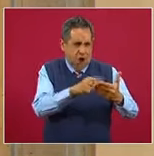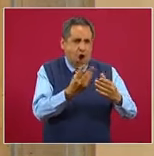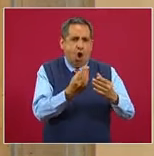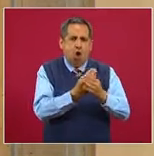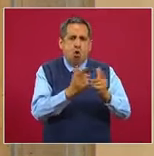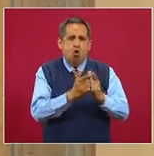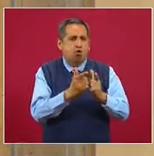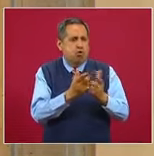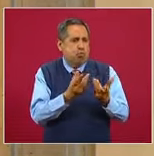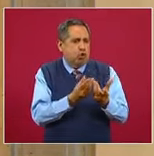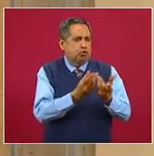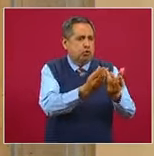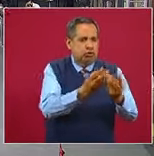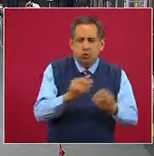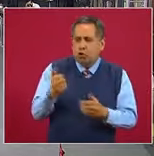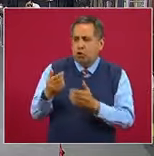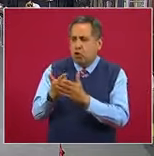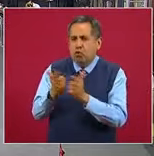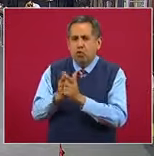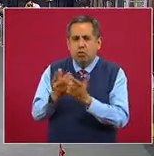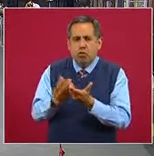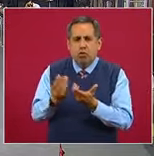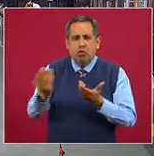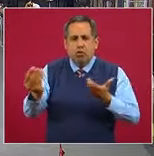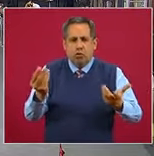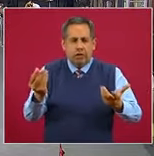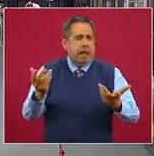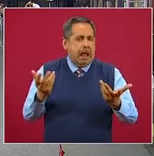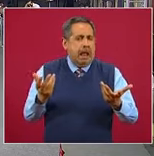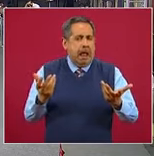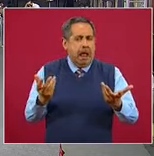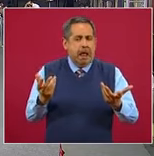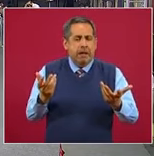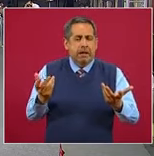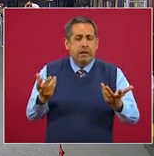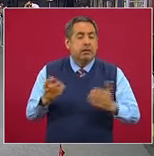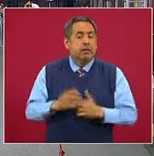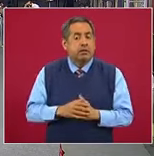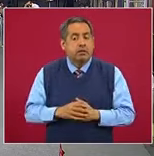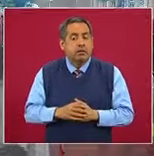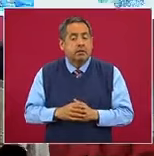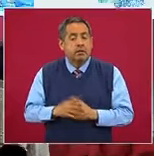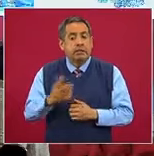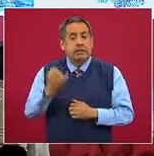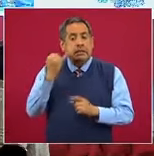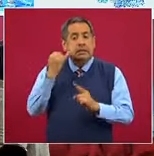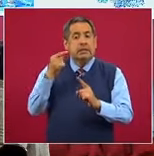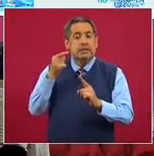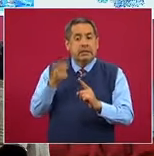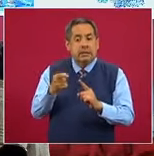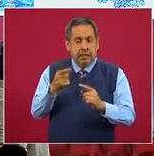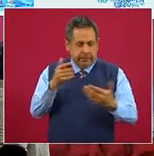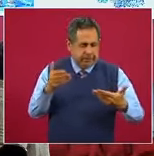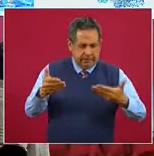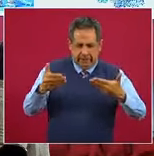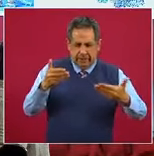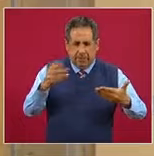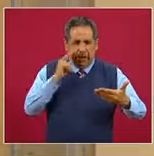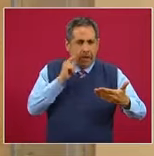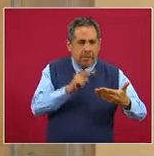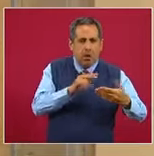caso van a ser clados o en este les llamaremos grupos. ¿Okay? Esa es una de las utilidades que tenemos para poder